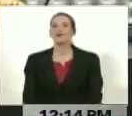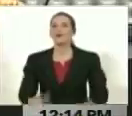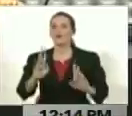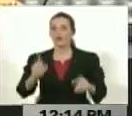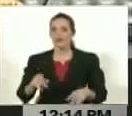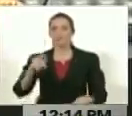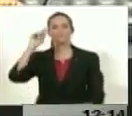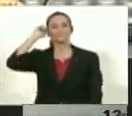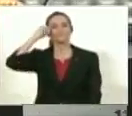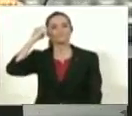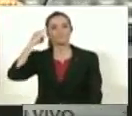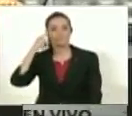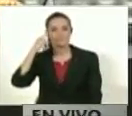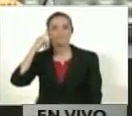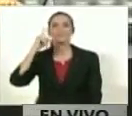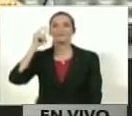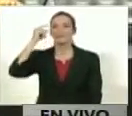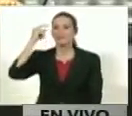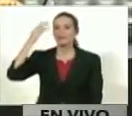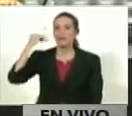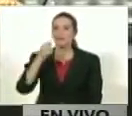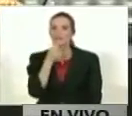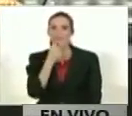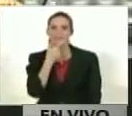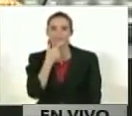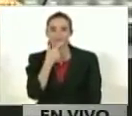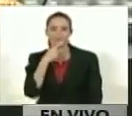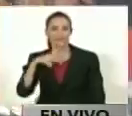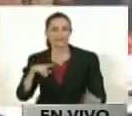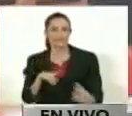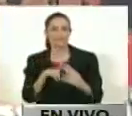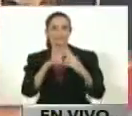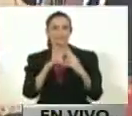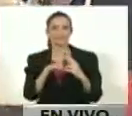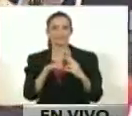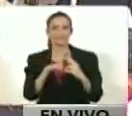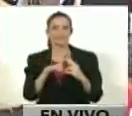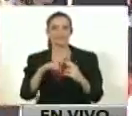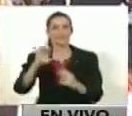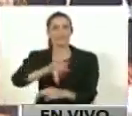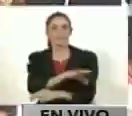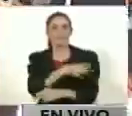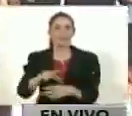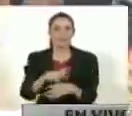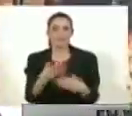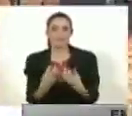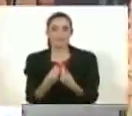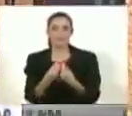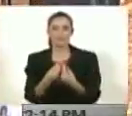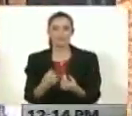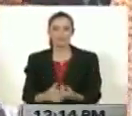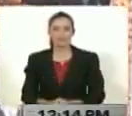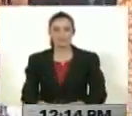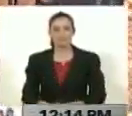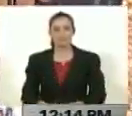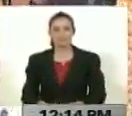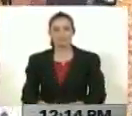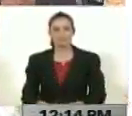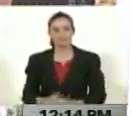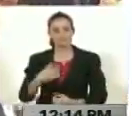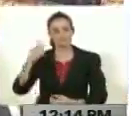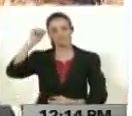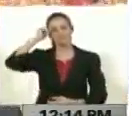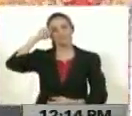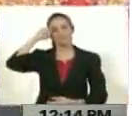traer recuerdo. Aquel día, qué bonito, ¿verdad? Que nos encontramos y cantamos un rato. Bueno, mis